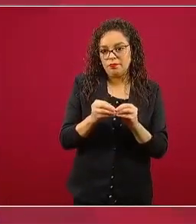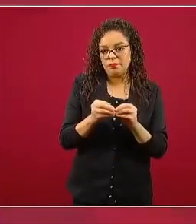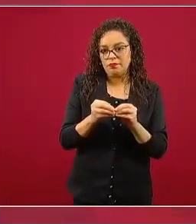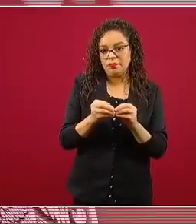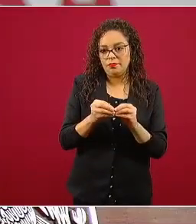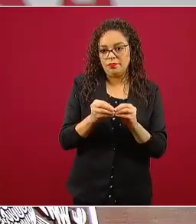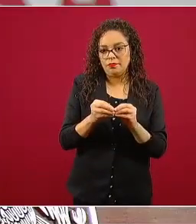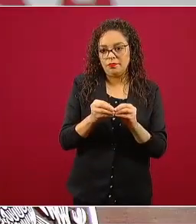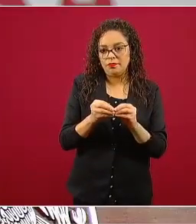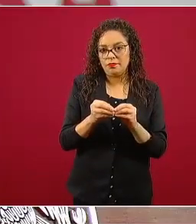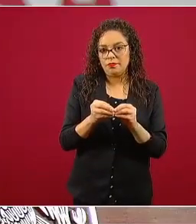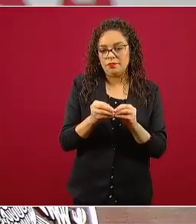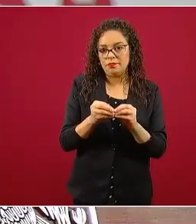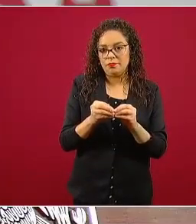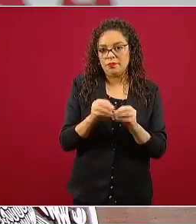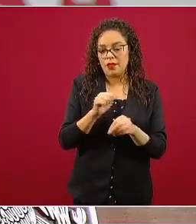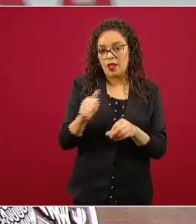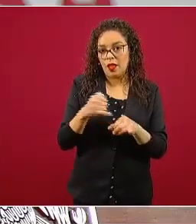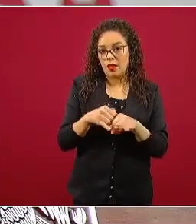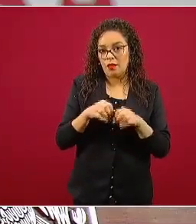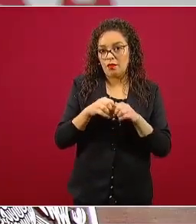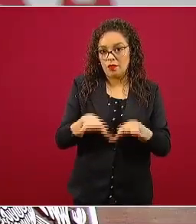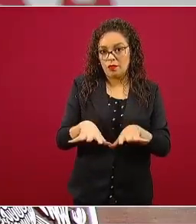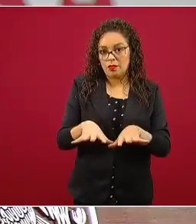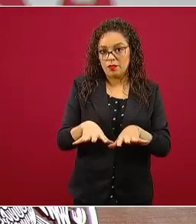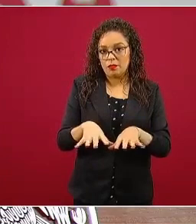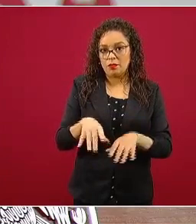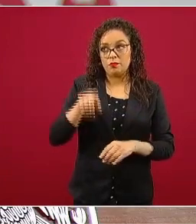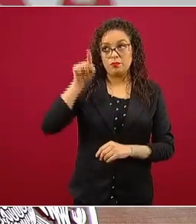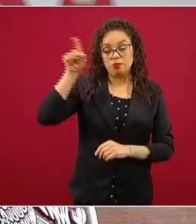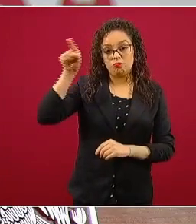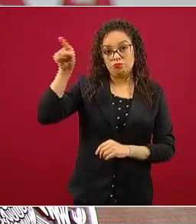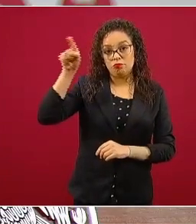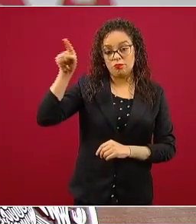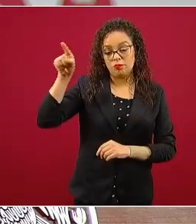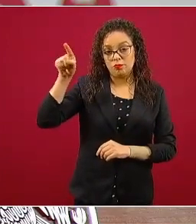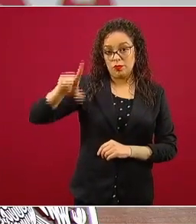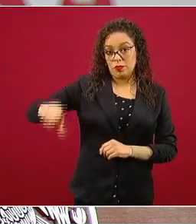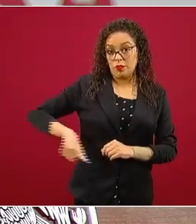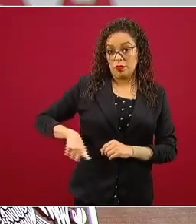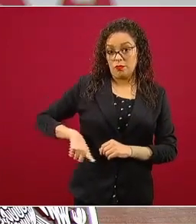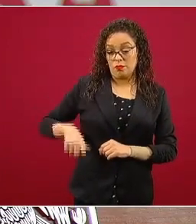pues que el mismo gobierno estadounidense